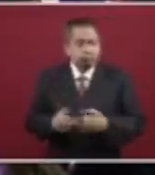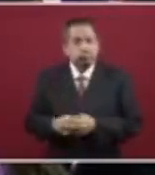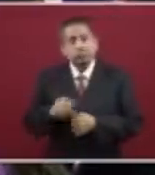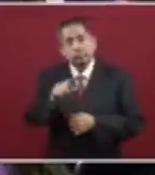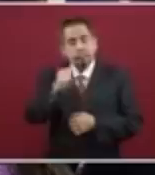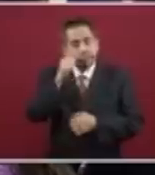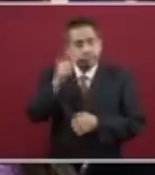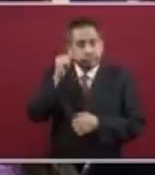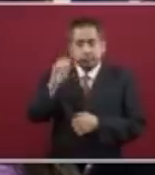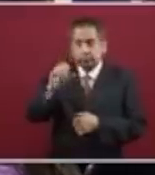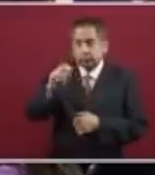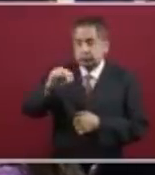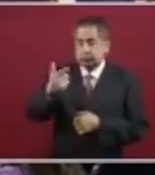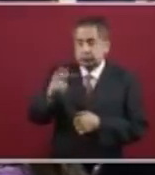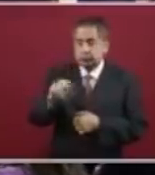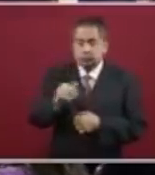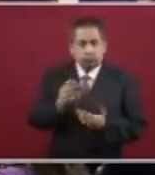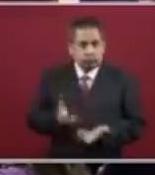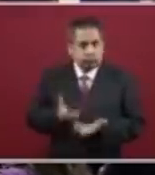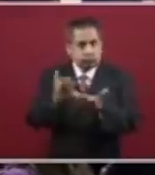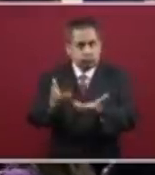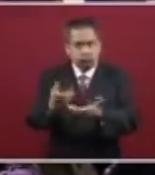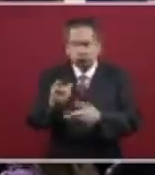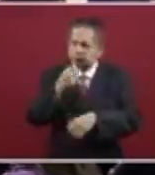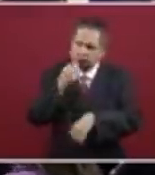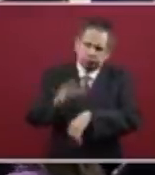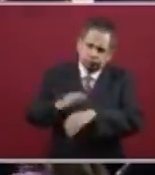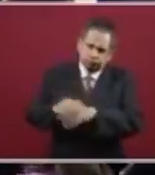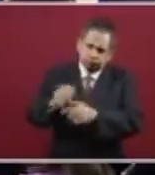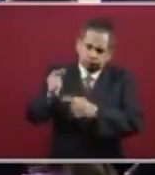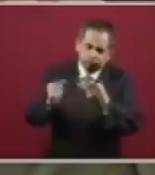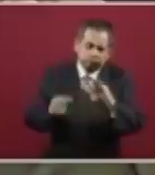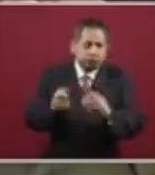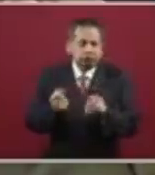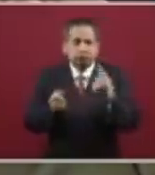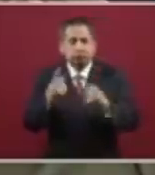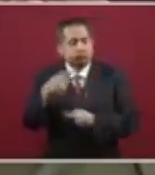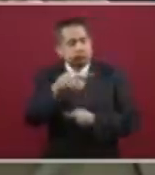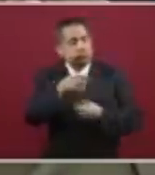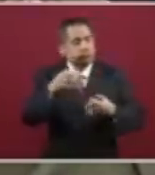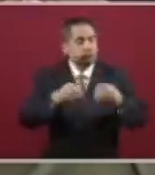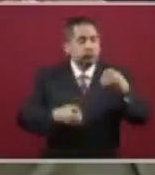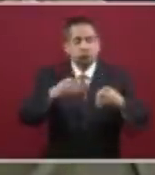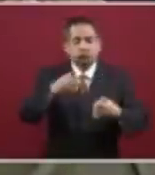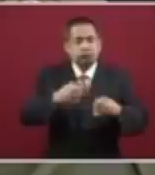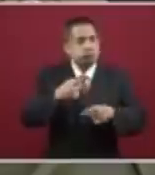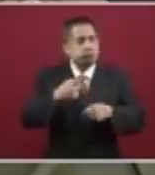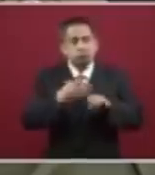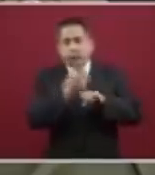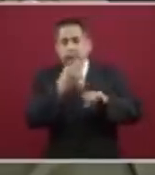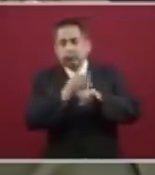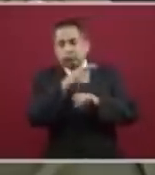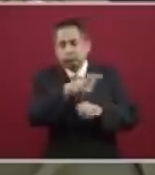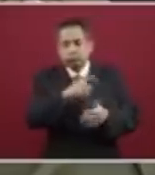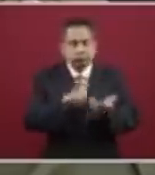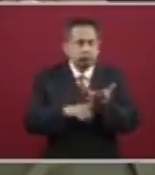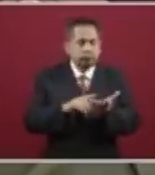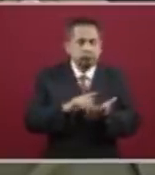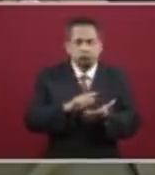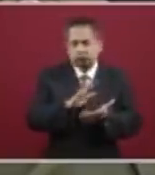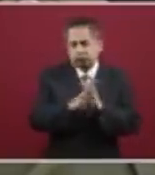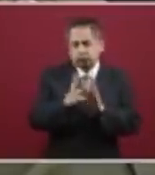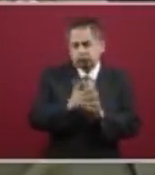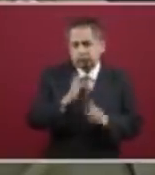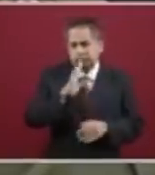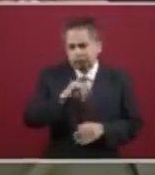los gobernadores le presentaron a usted señalamientos de jueces en los estados que han incurrido en actos de